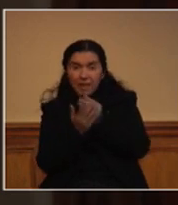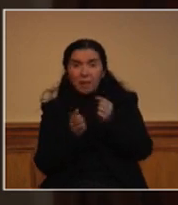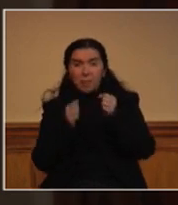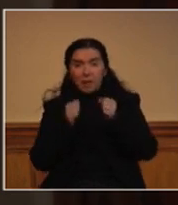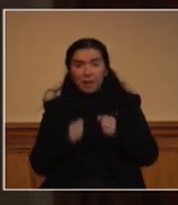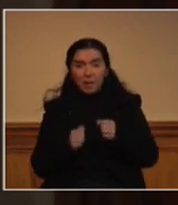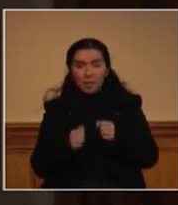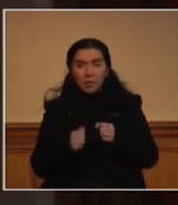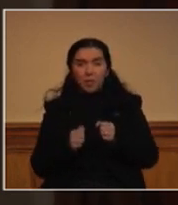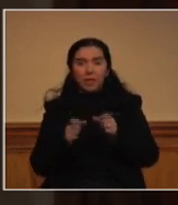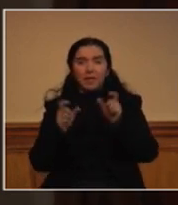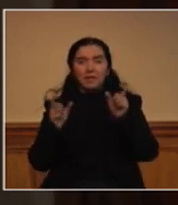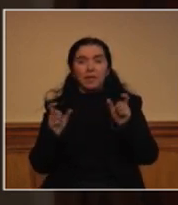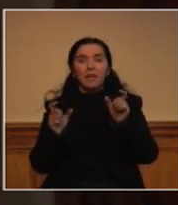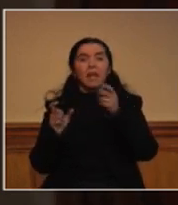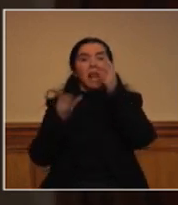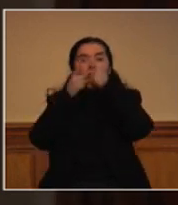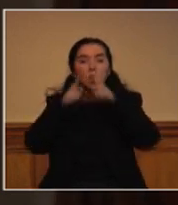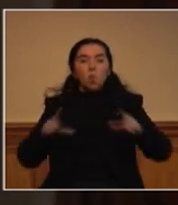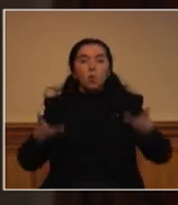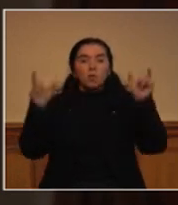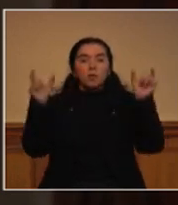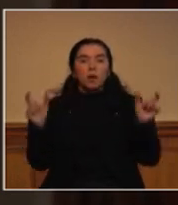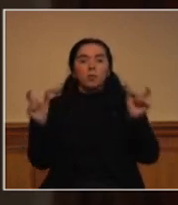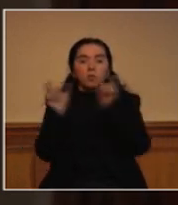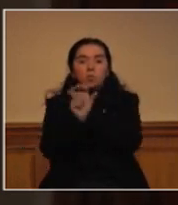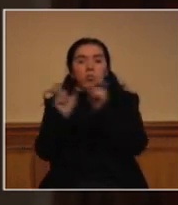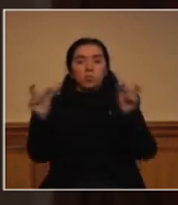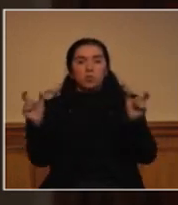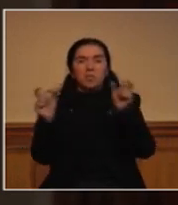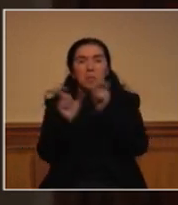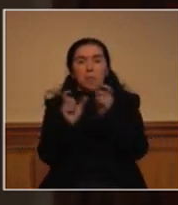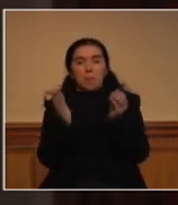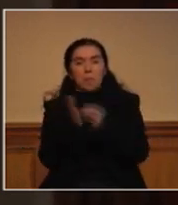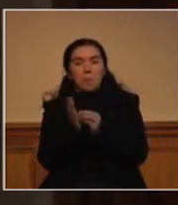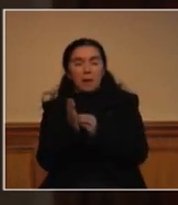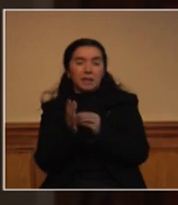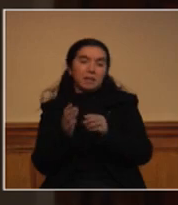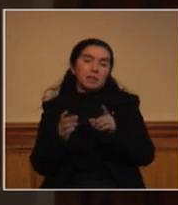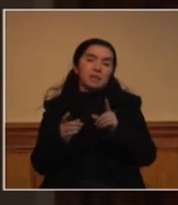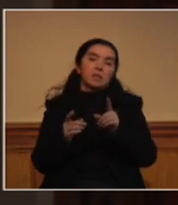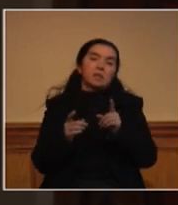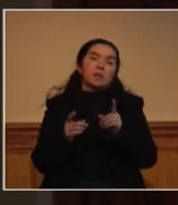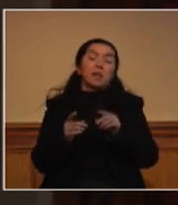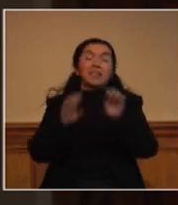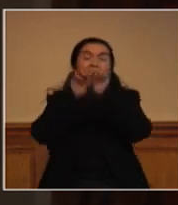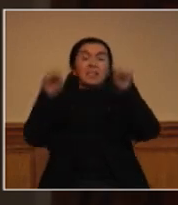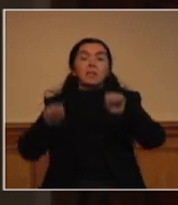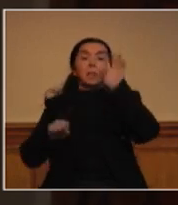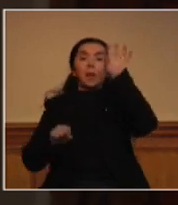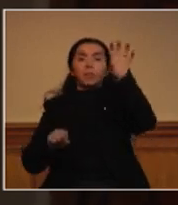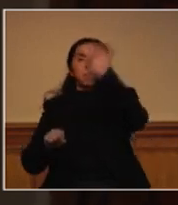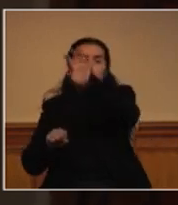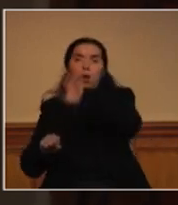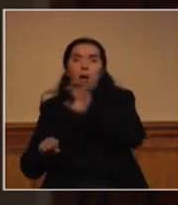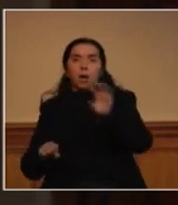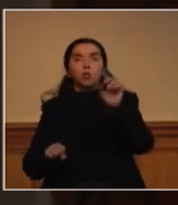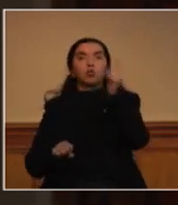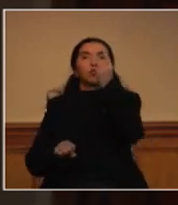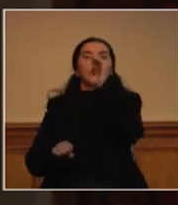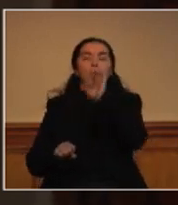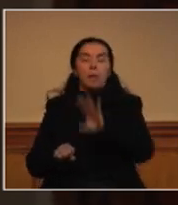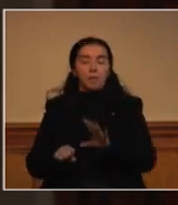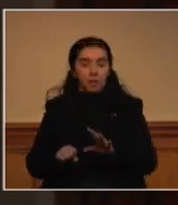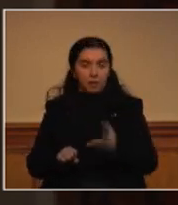poder hacer una estructuración lingüística un poco más que los sistemas más pictográficos. Entonces tenemos que, nosotros